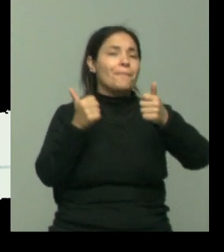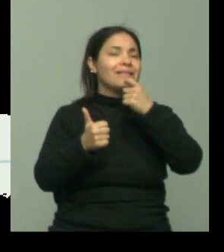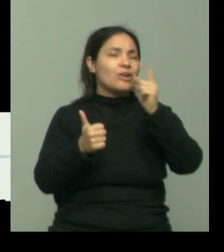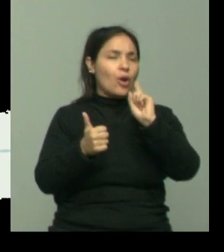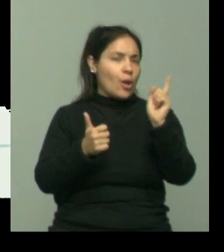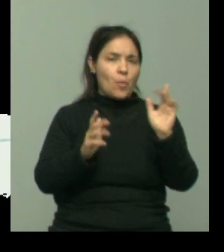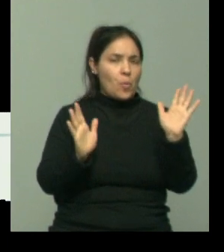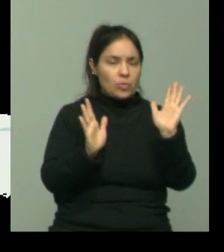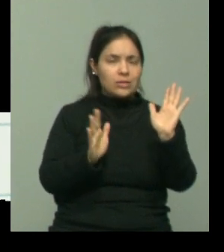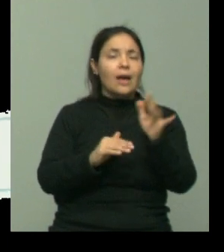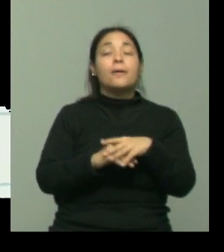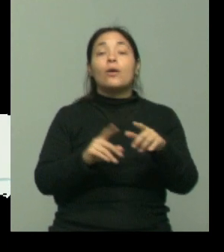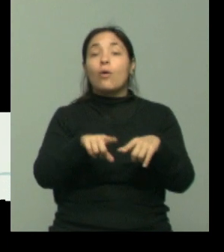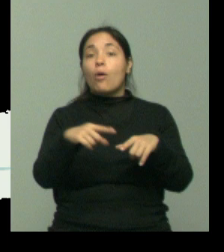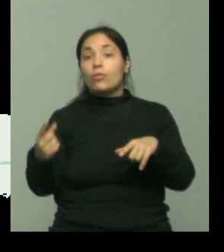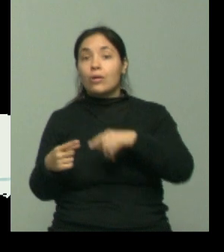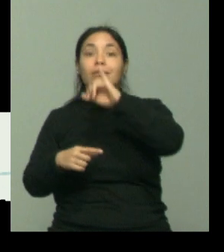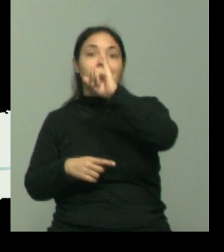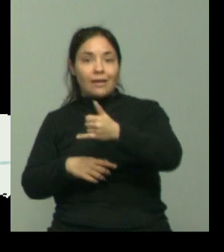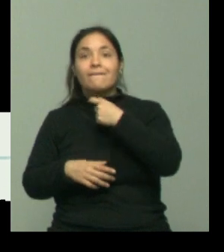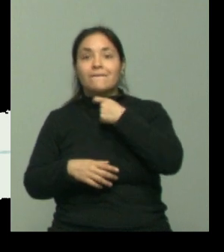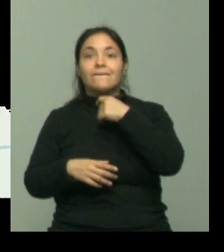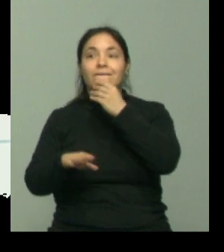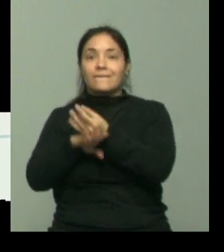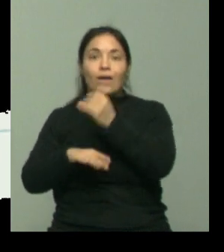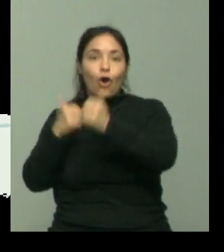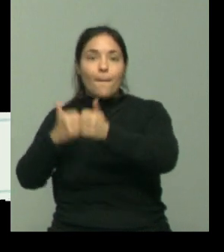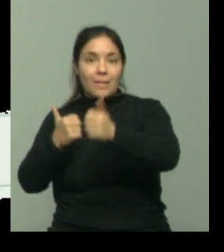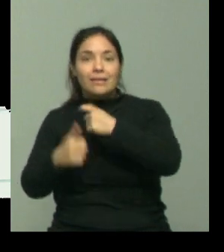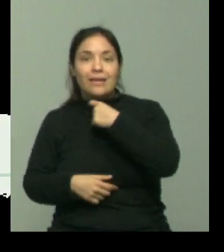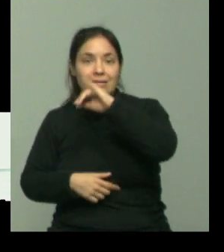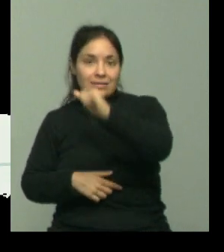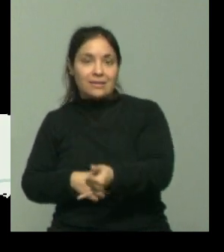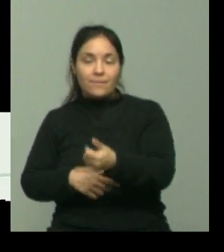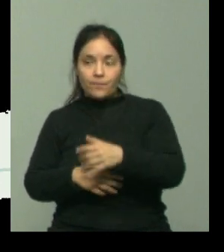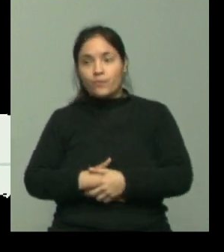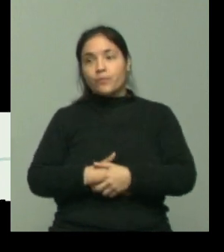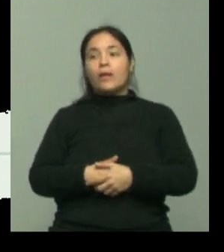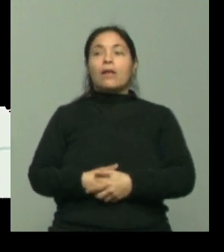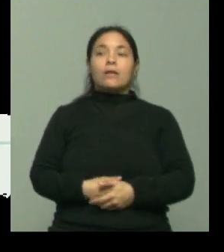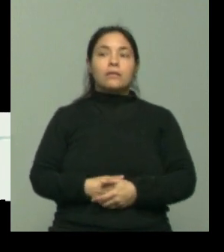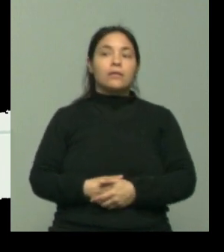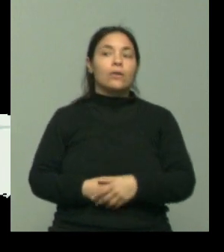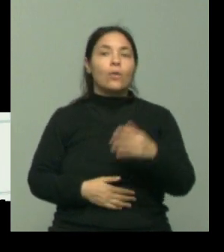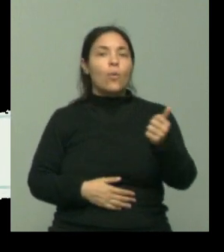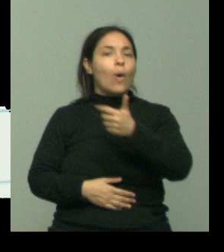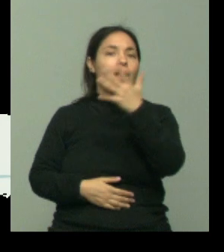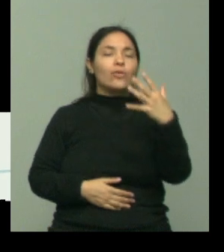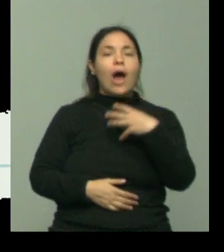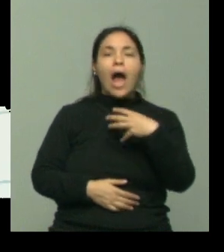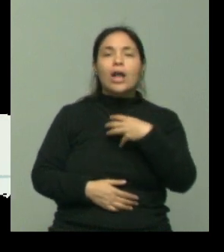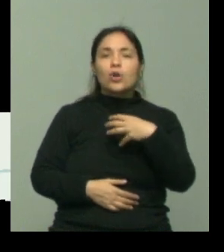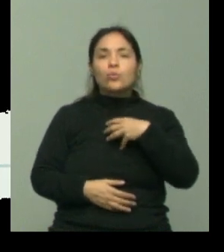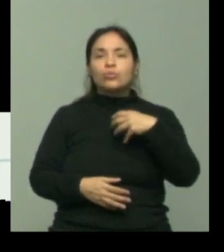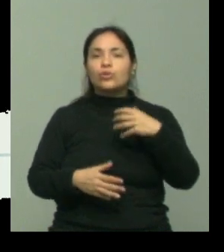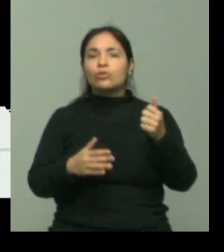está también para... Aquel que quiere competir, claro. Que quiere formarse para competir. Claro. ¿Cuántos chicos tienen en atletismo, más o